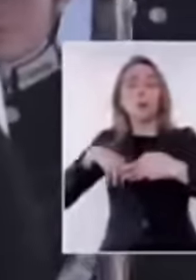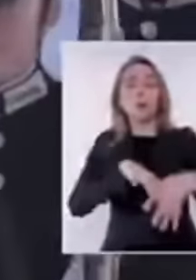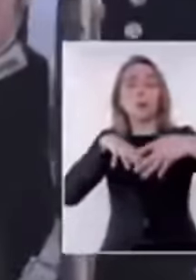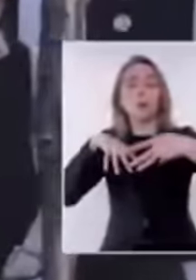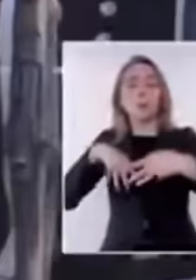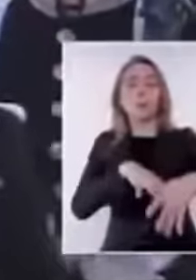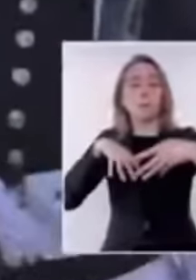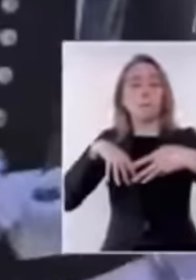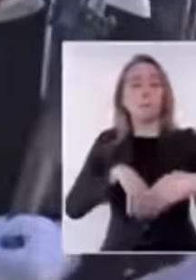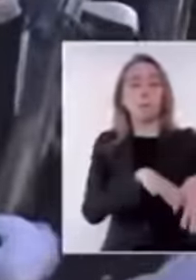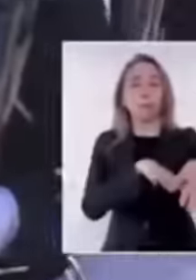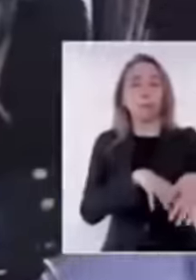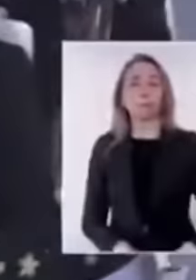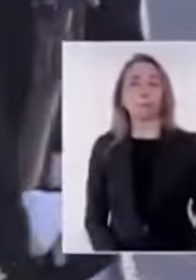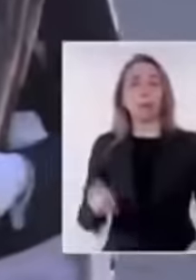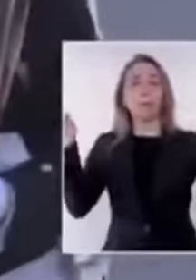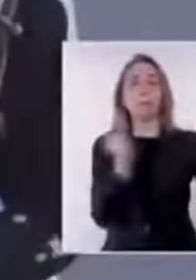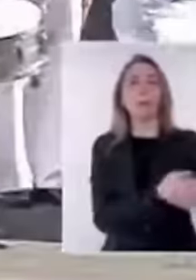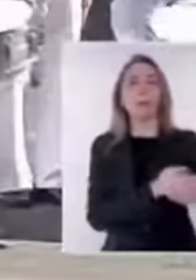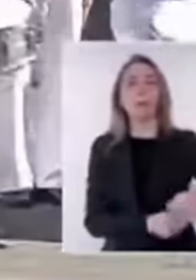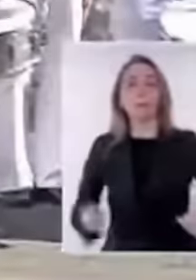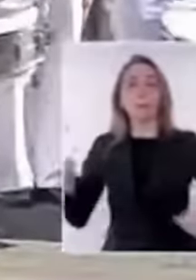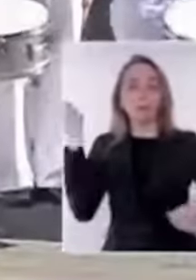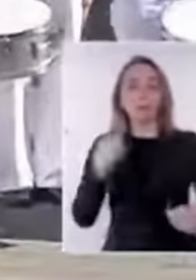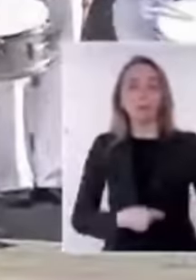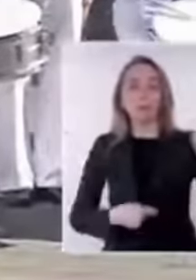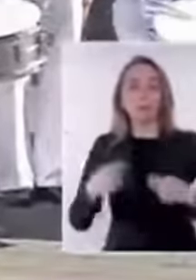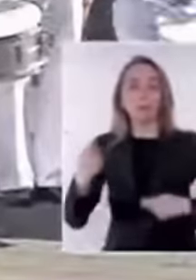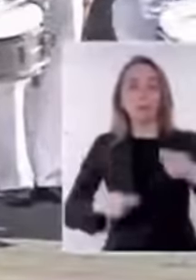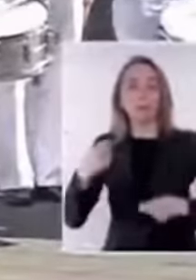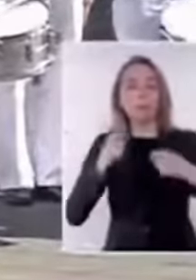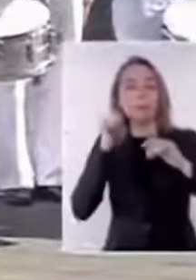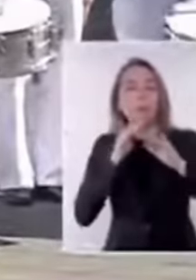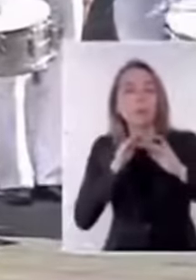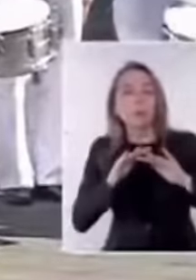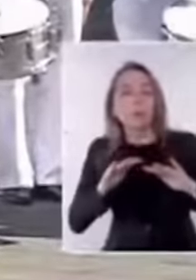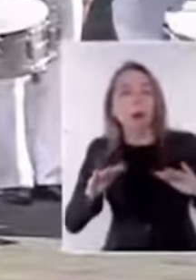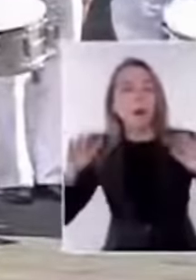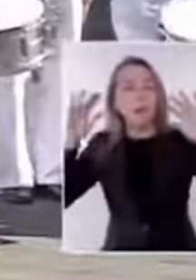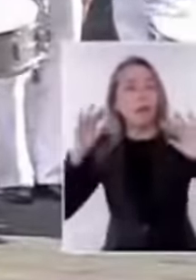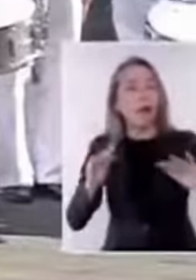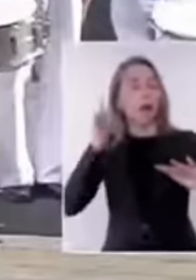no le andan mucho las ideas, entonces me sacan las ideas a mí, las hacen ellos y es por eso.